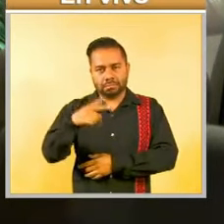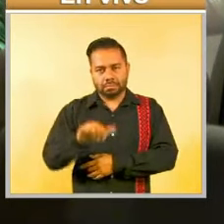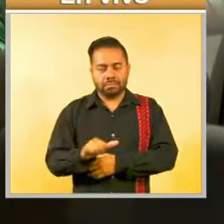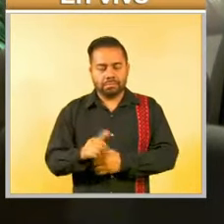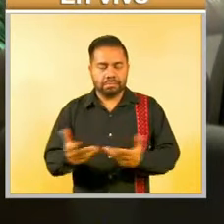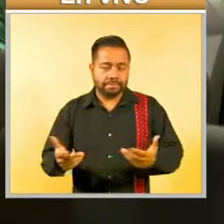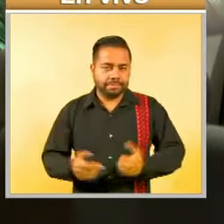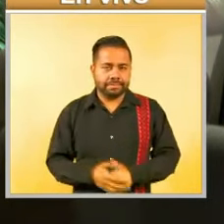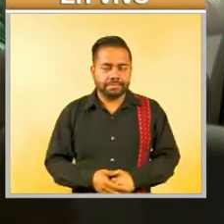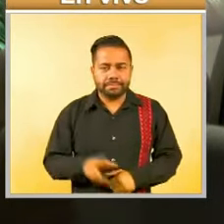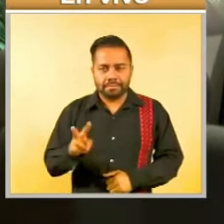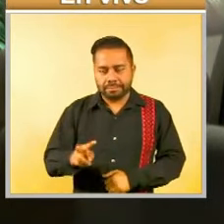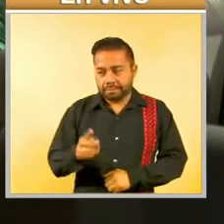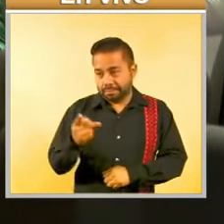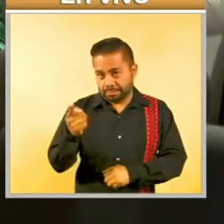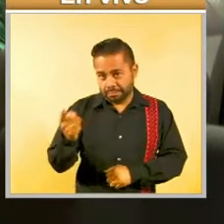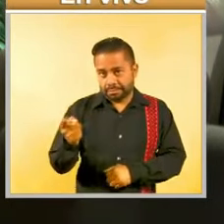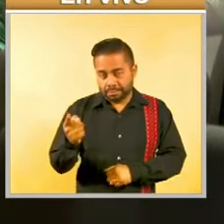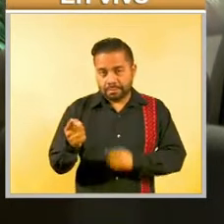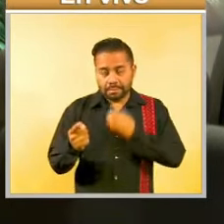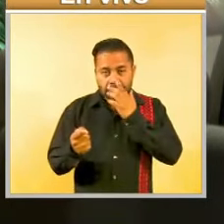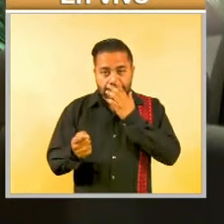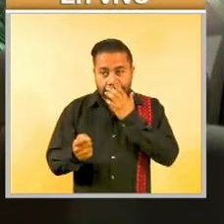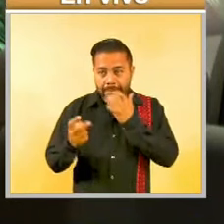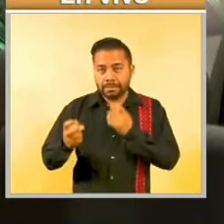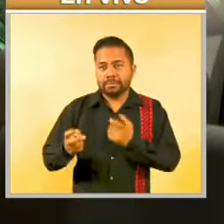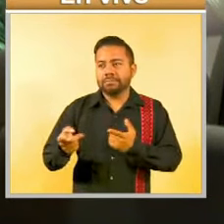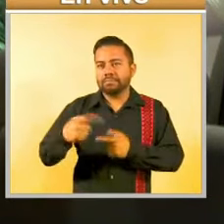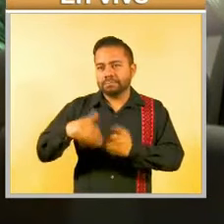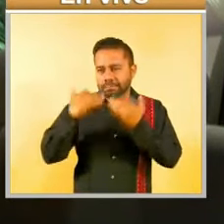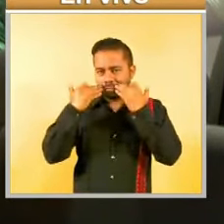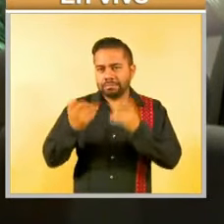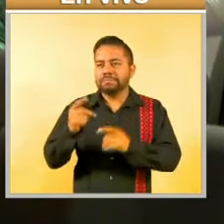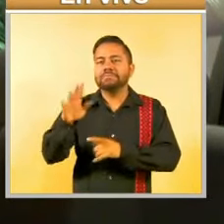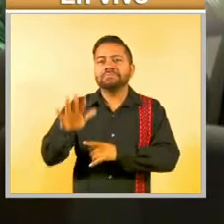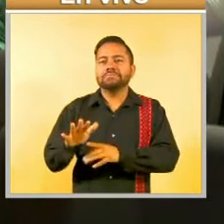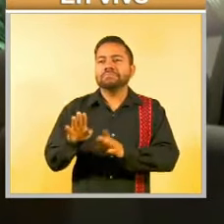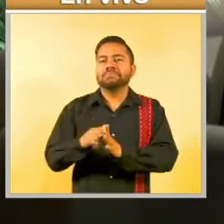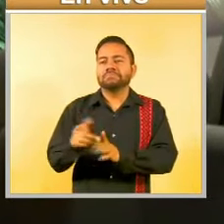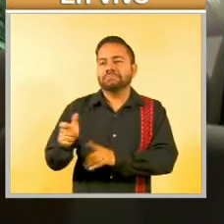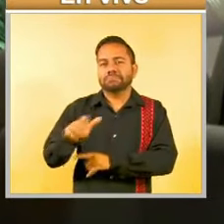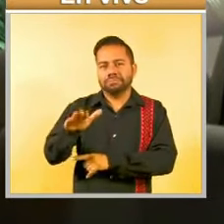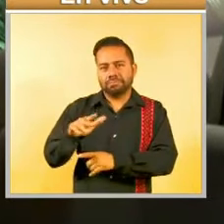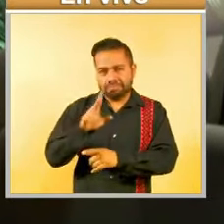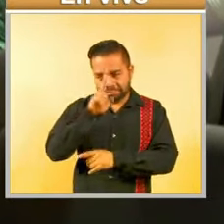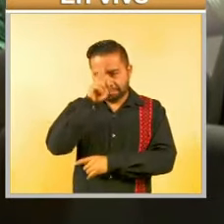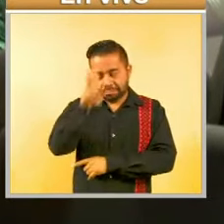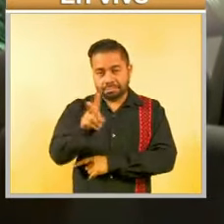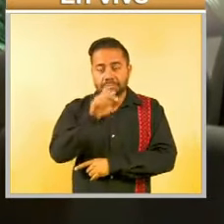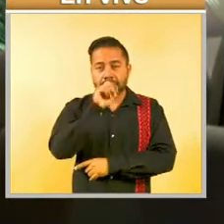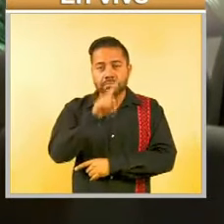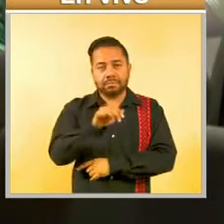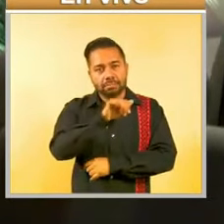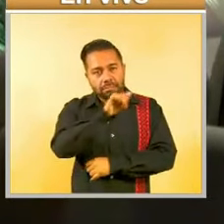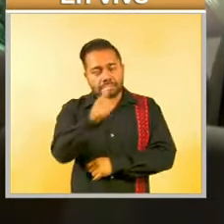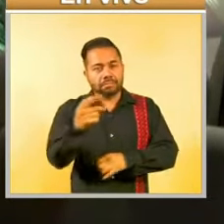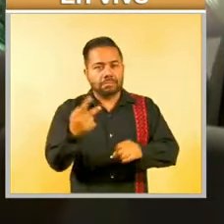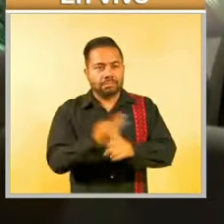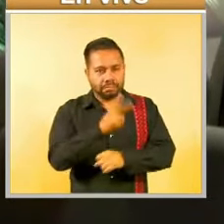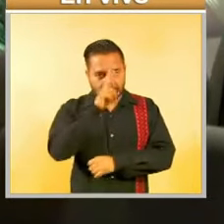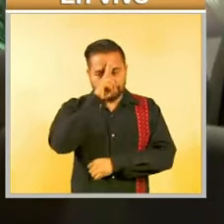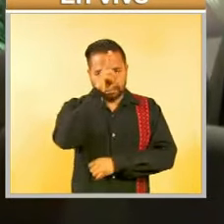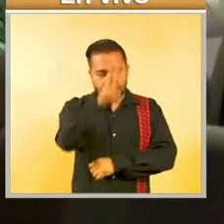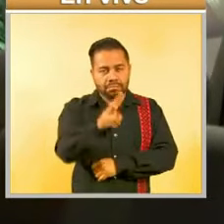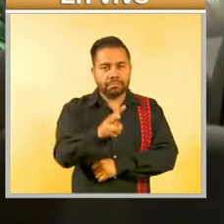digo eso se tiene que es a todas luces un ajuste y luego precisamente otro de los ajustes que